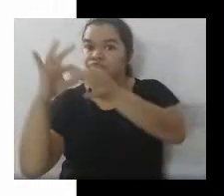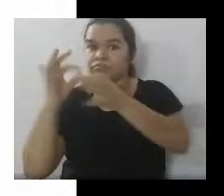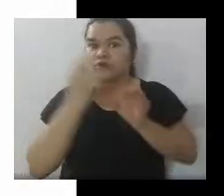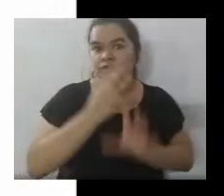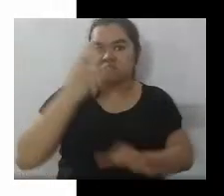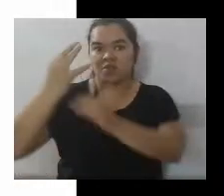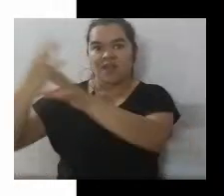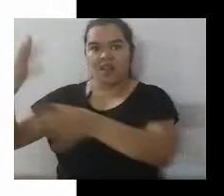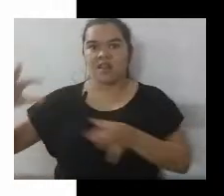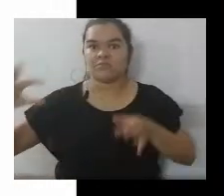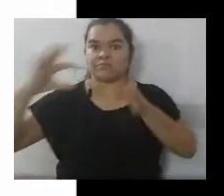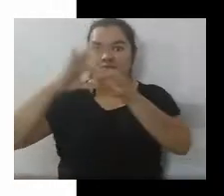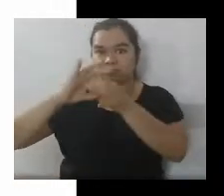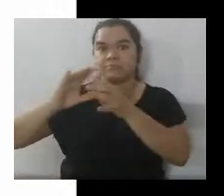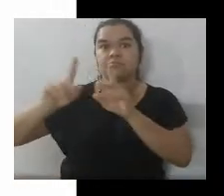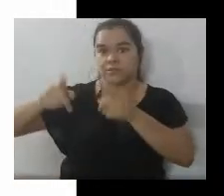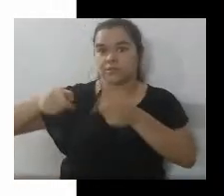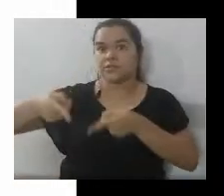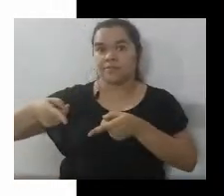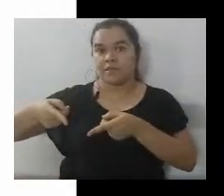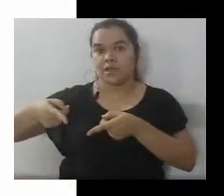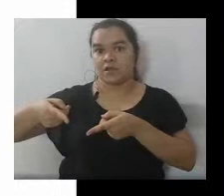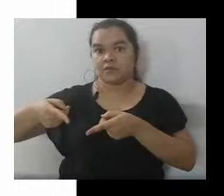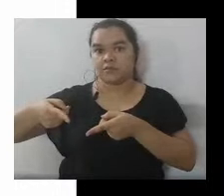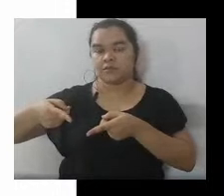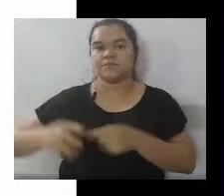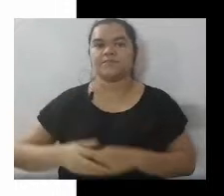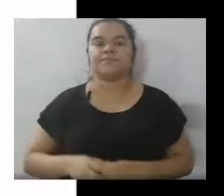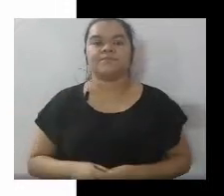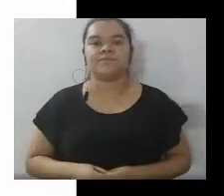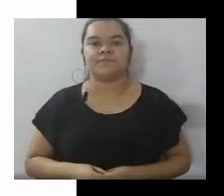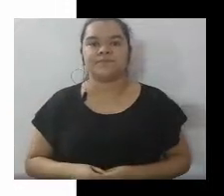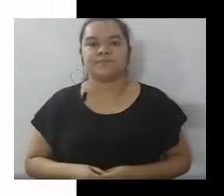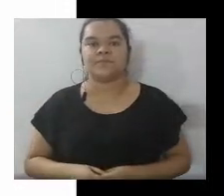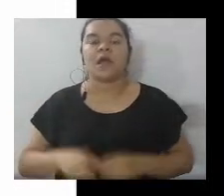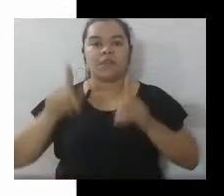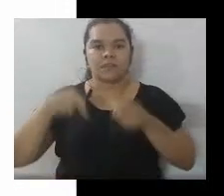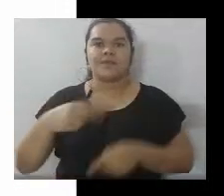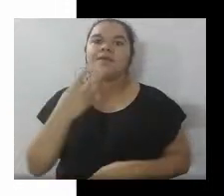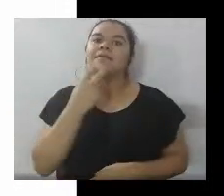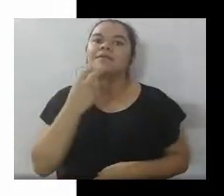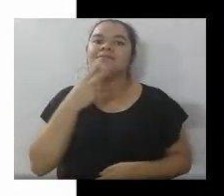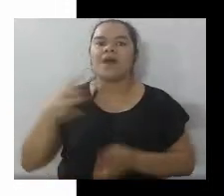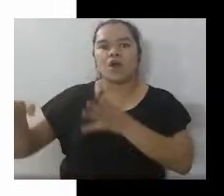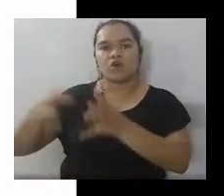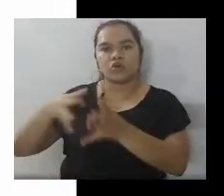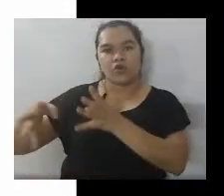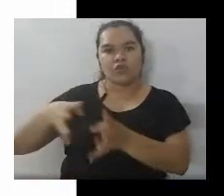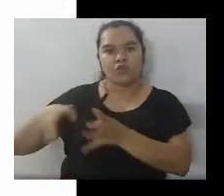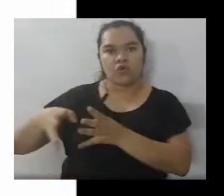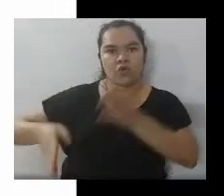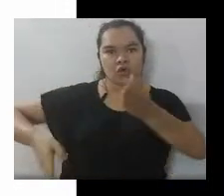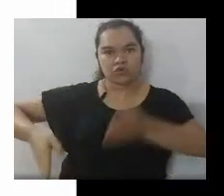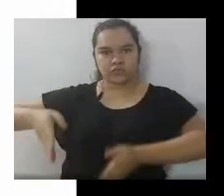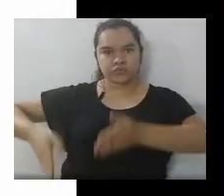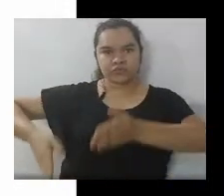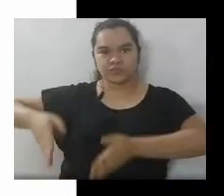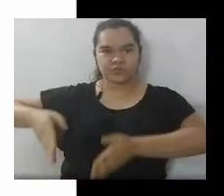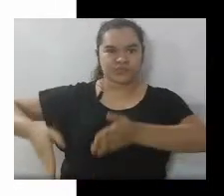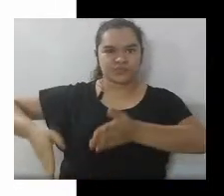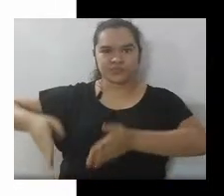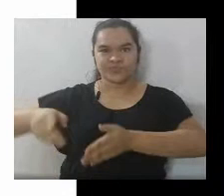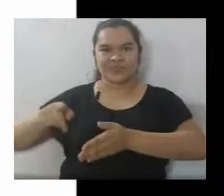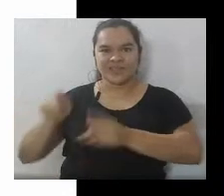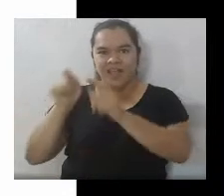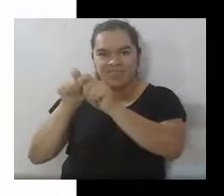está colaborando, digamos, con el código. El trabajo en robótica ya es conocido. El impacto que está